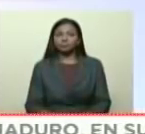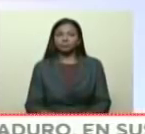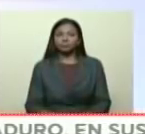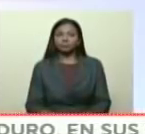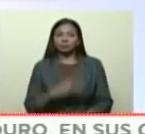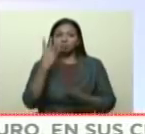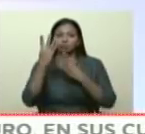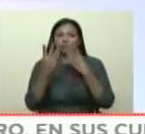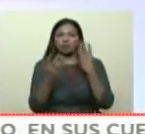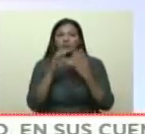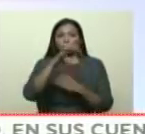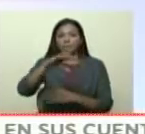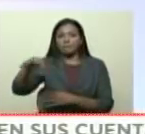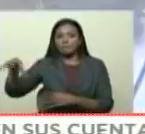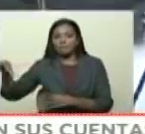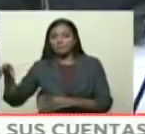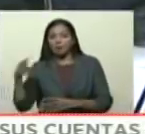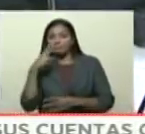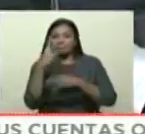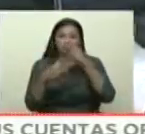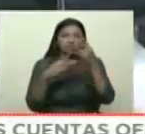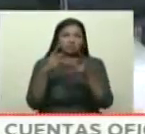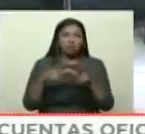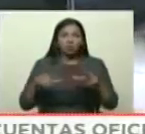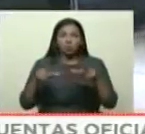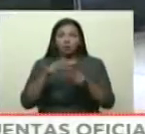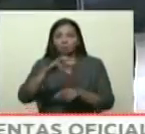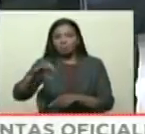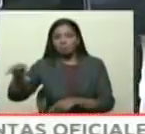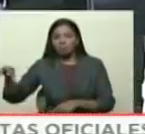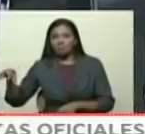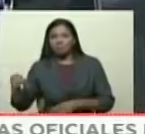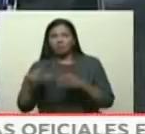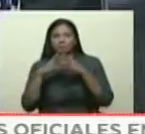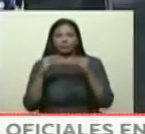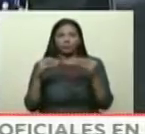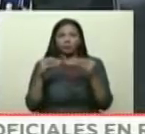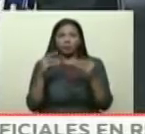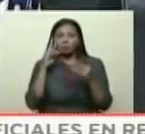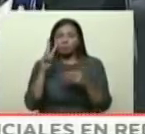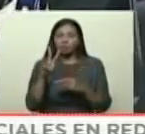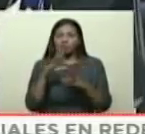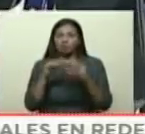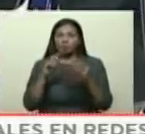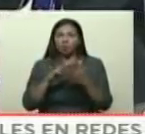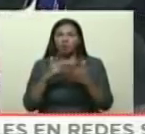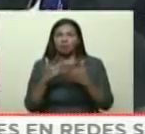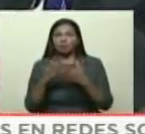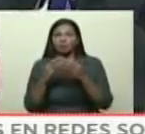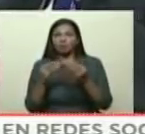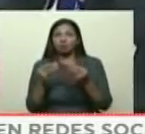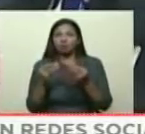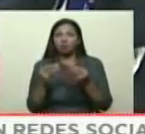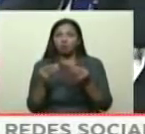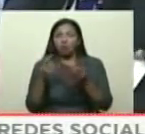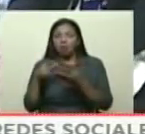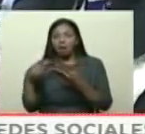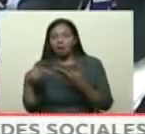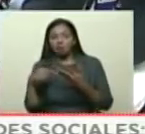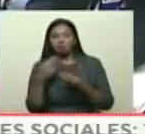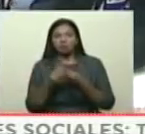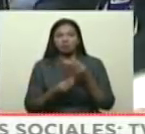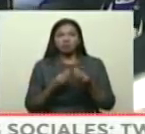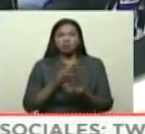recorre el país estado por estado llevando la maravilla del libro y todos los efectos